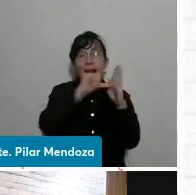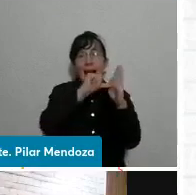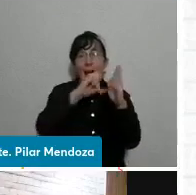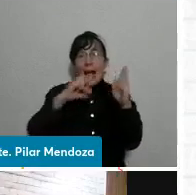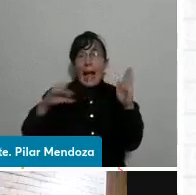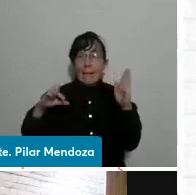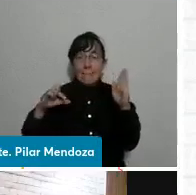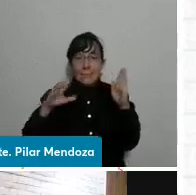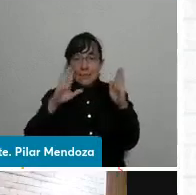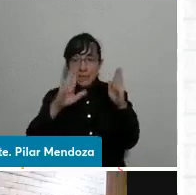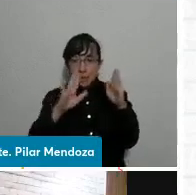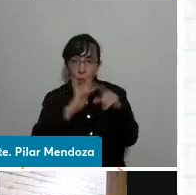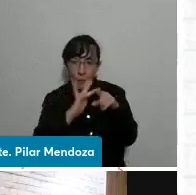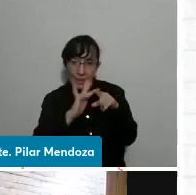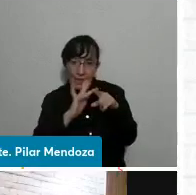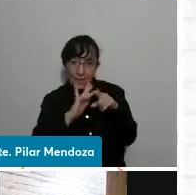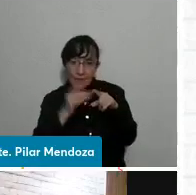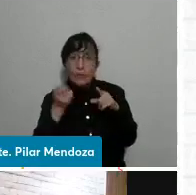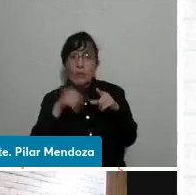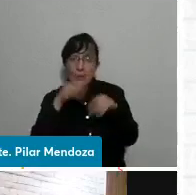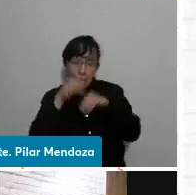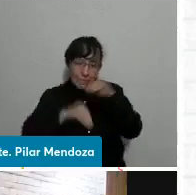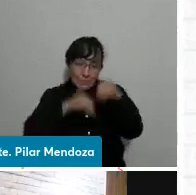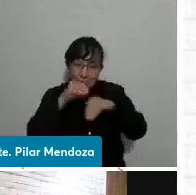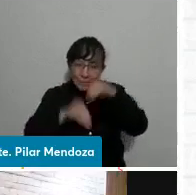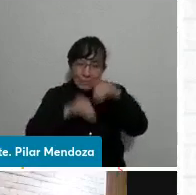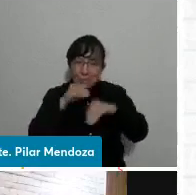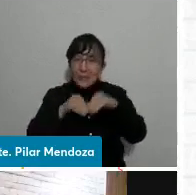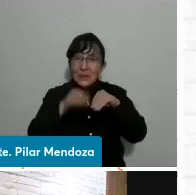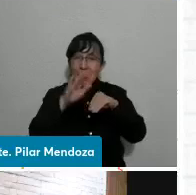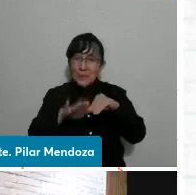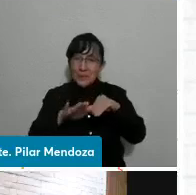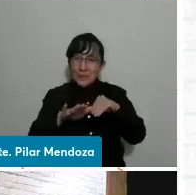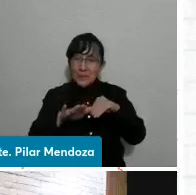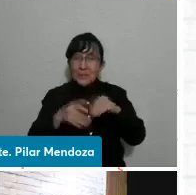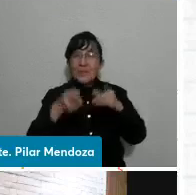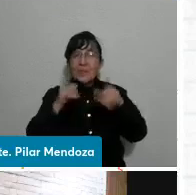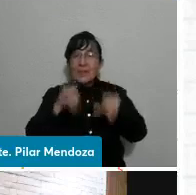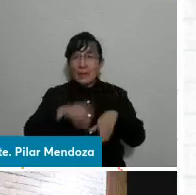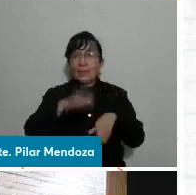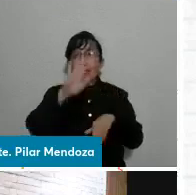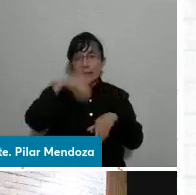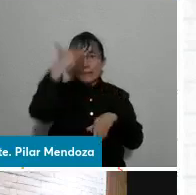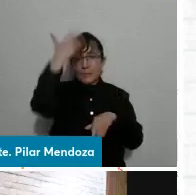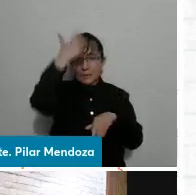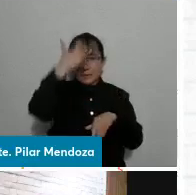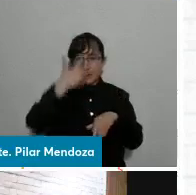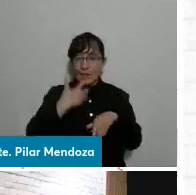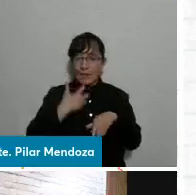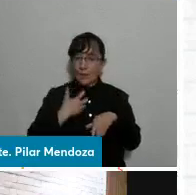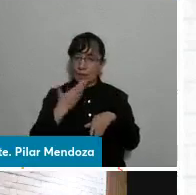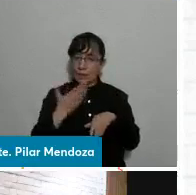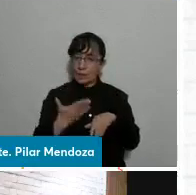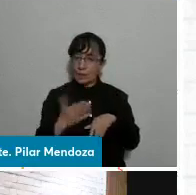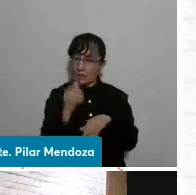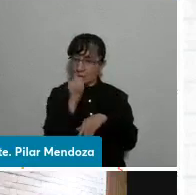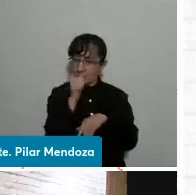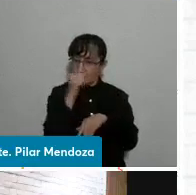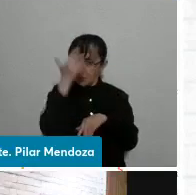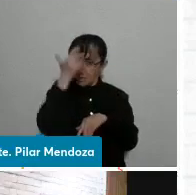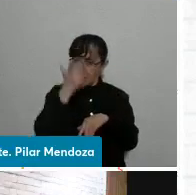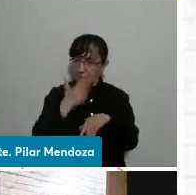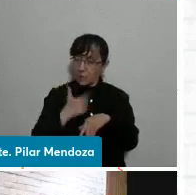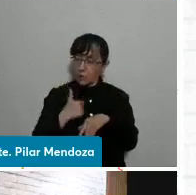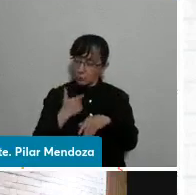les permite también realizar una evaluación incluso a ellos mismos de los avances